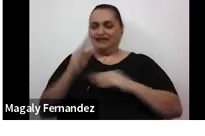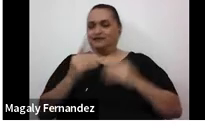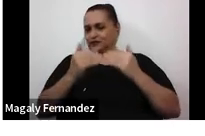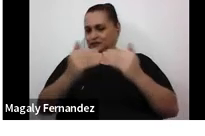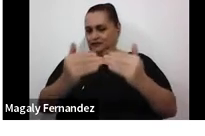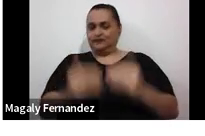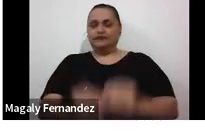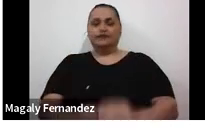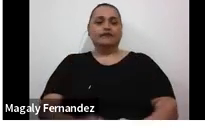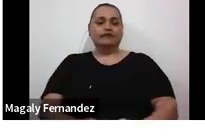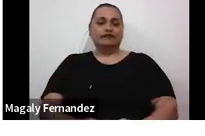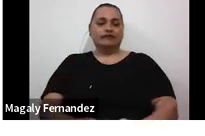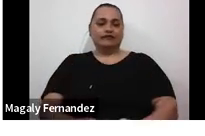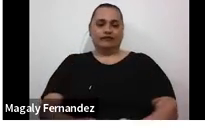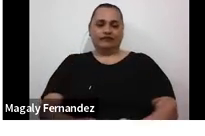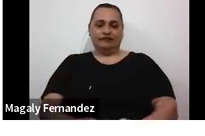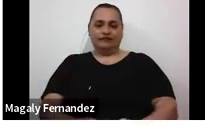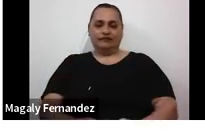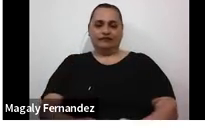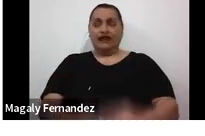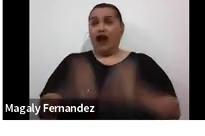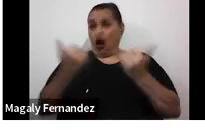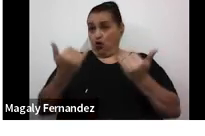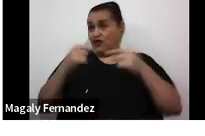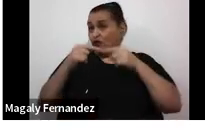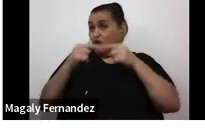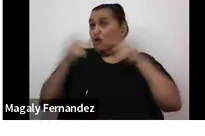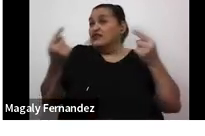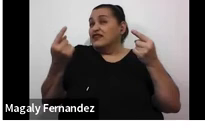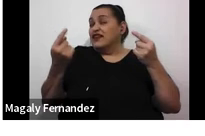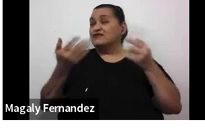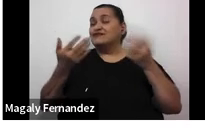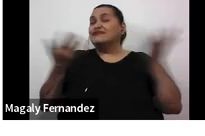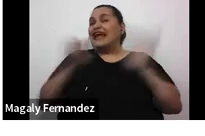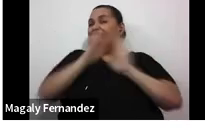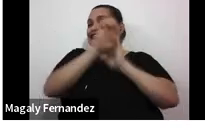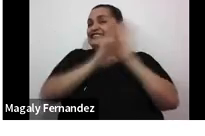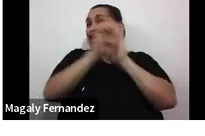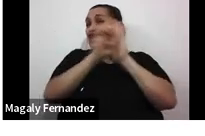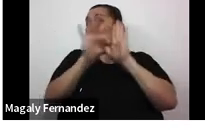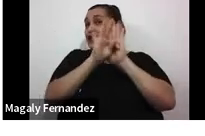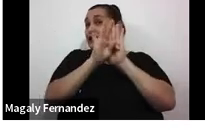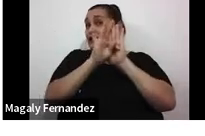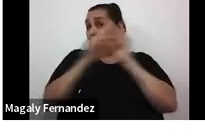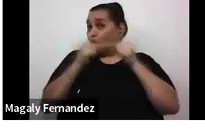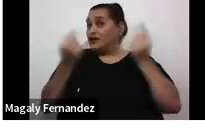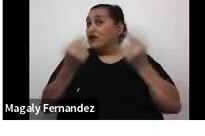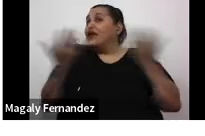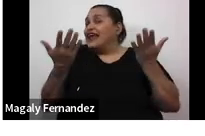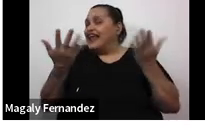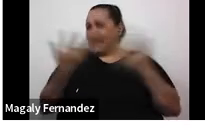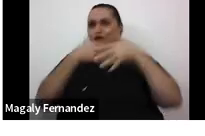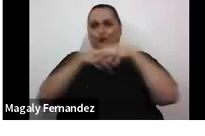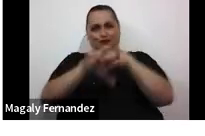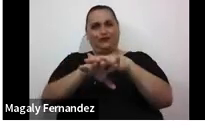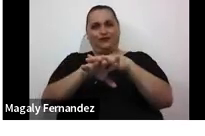favor ahora lo contrario de los estereotipos es la inclusión Bueno qué Qué es la